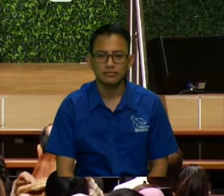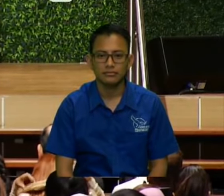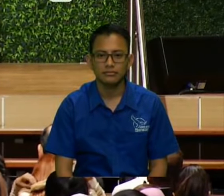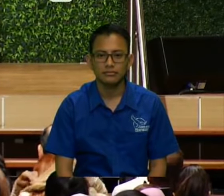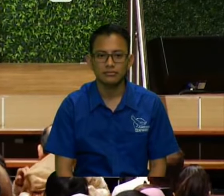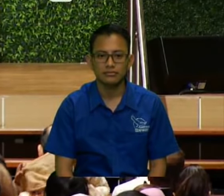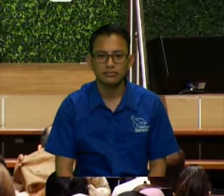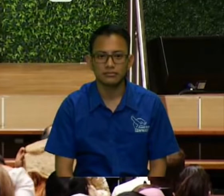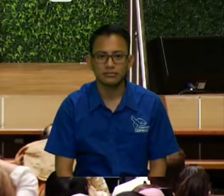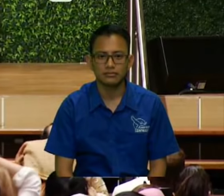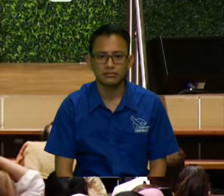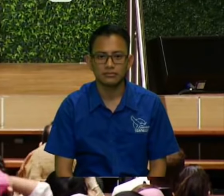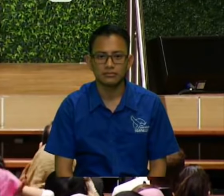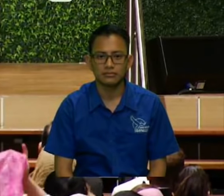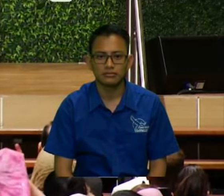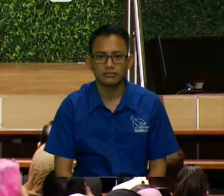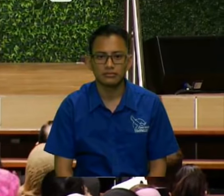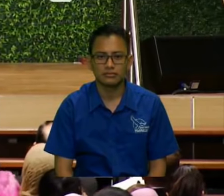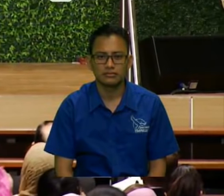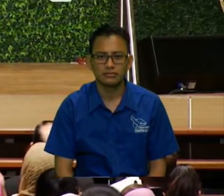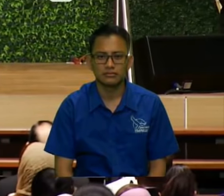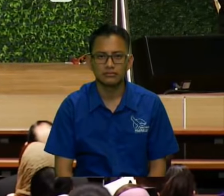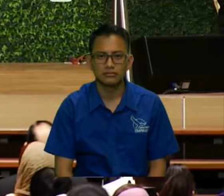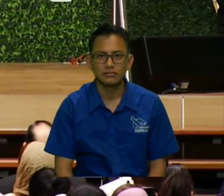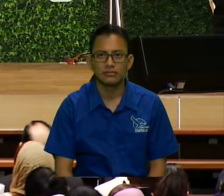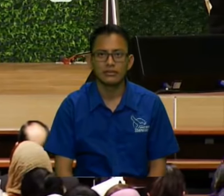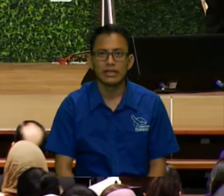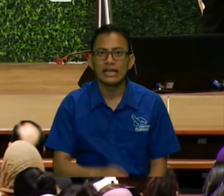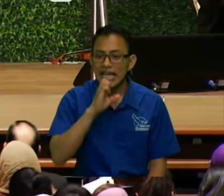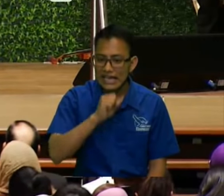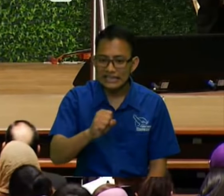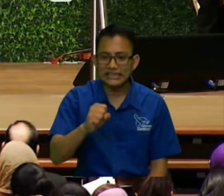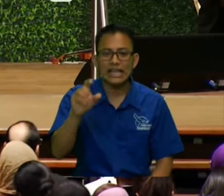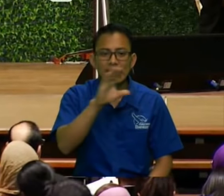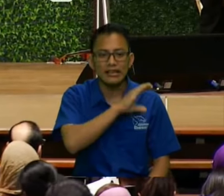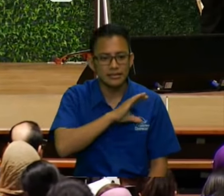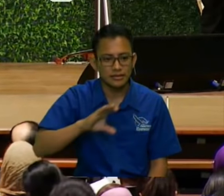Ese es el Cristo que yo predico.